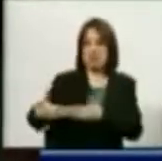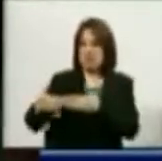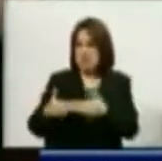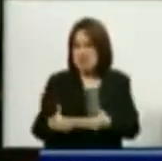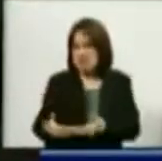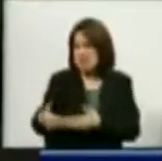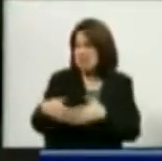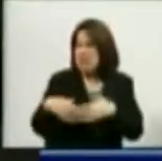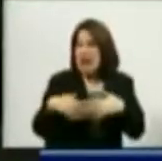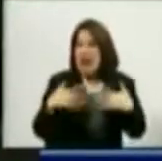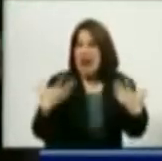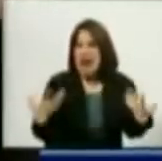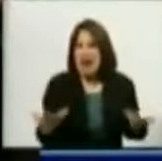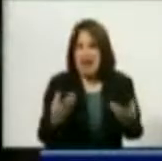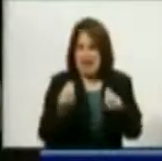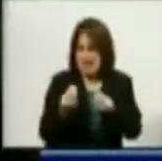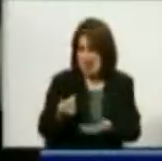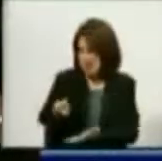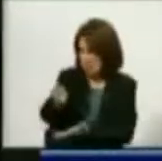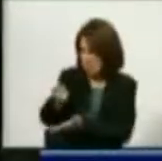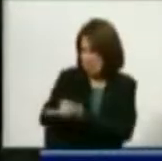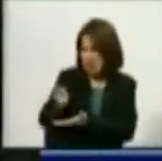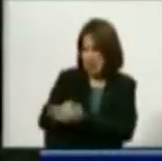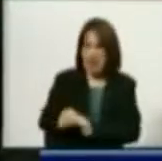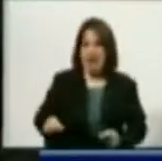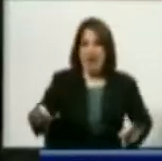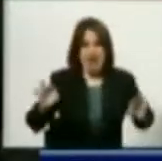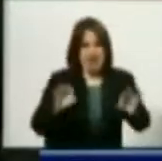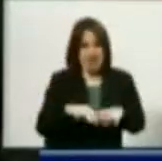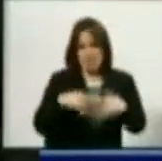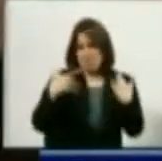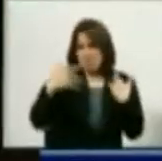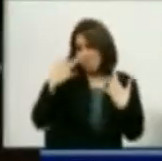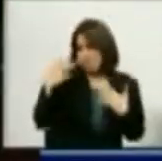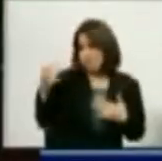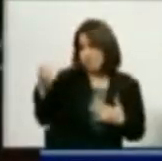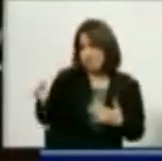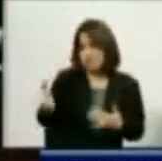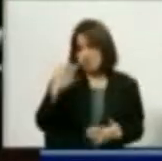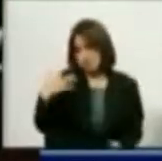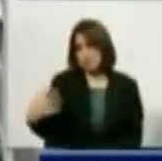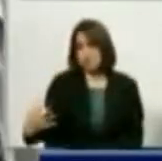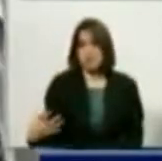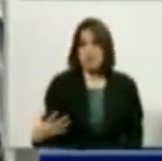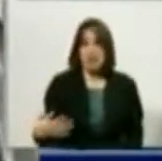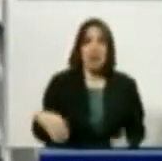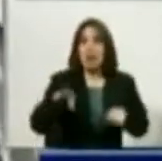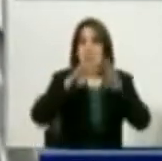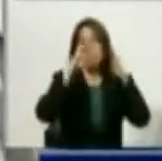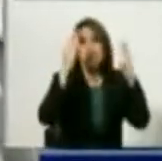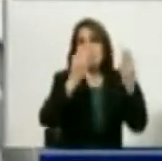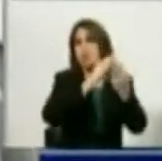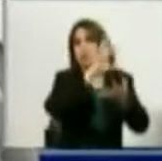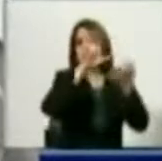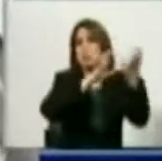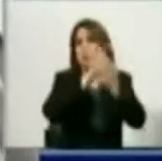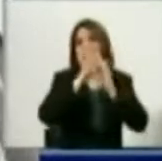ha contratado nada a pagarles un centavo a nadie allá el mundo con su problema